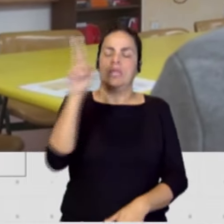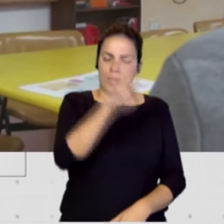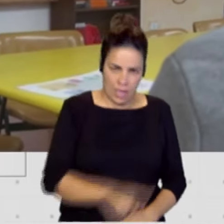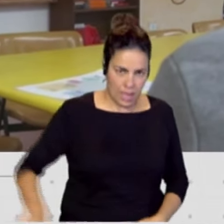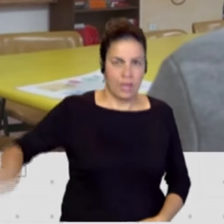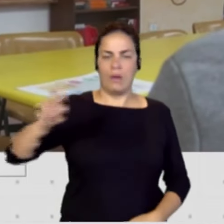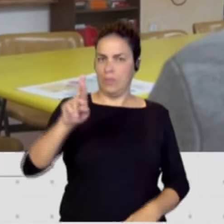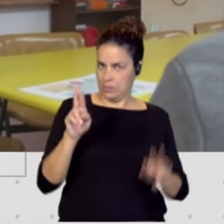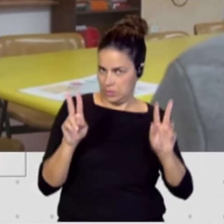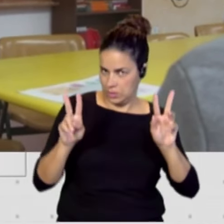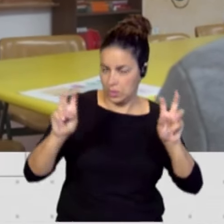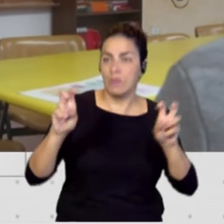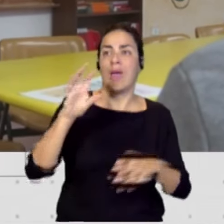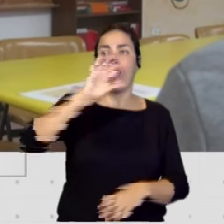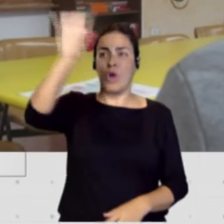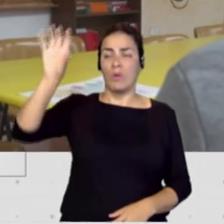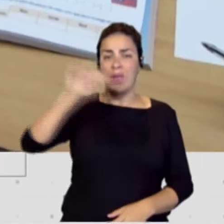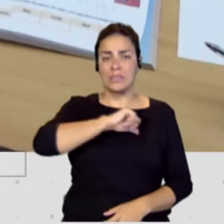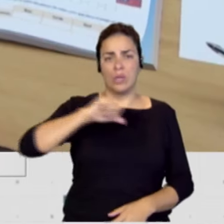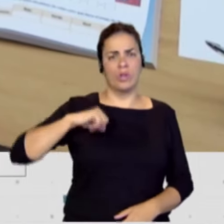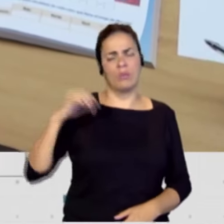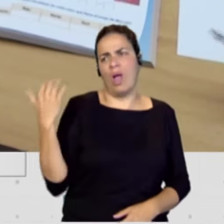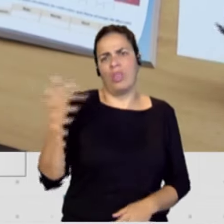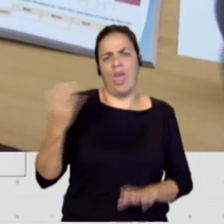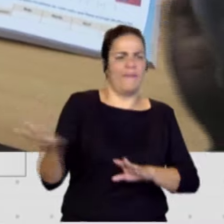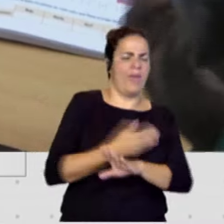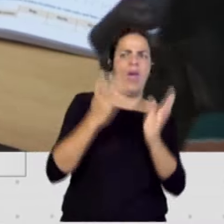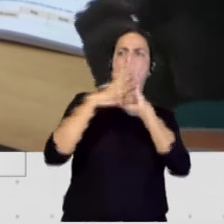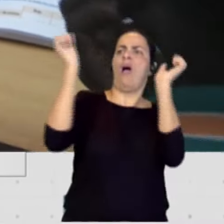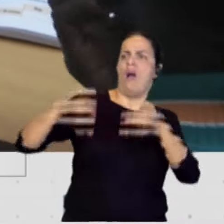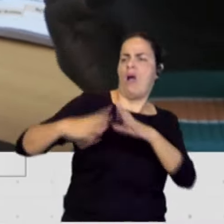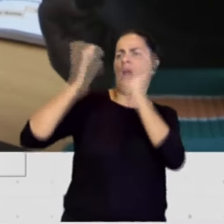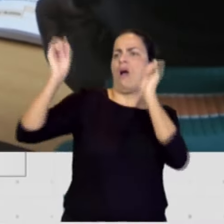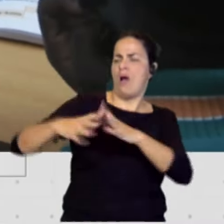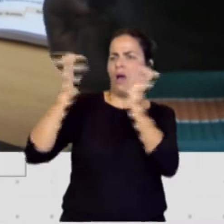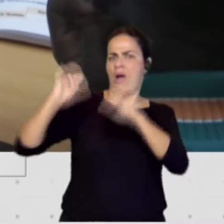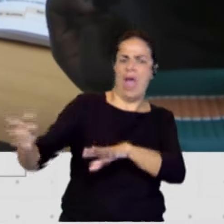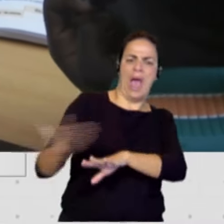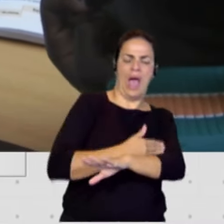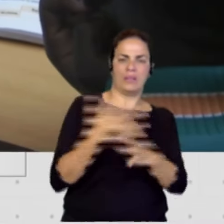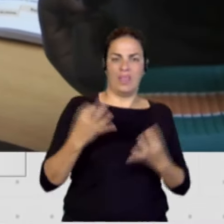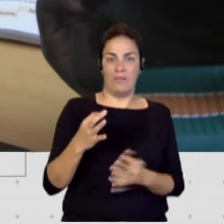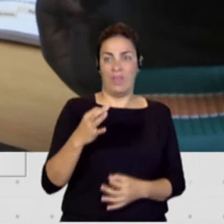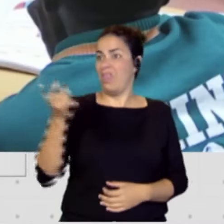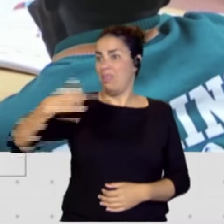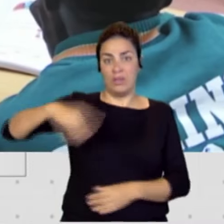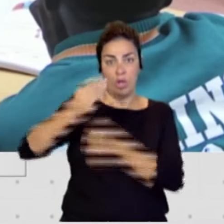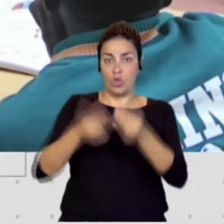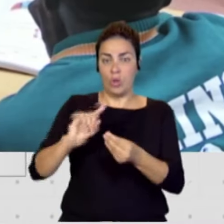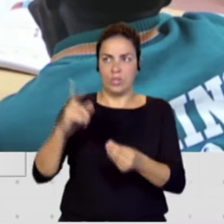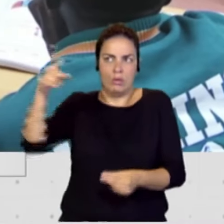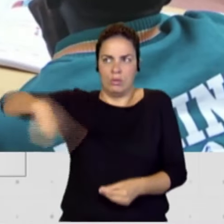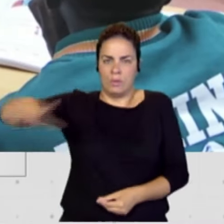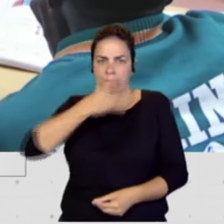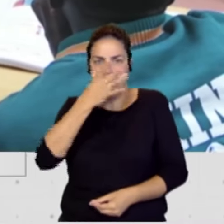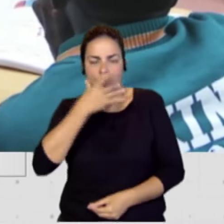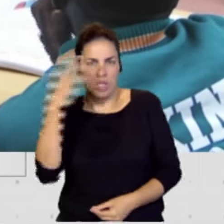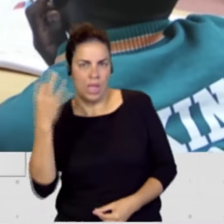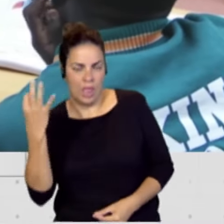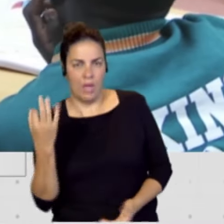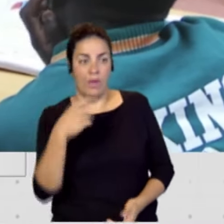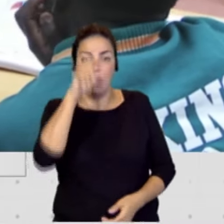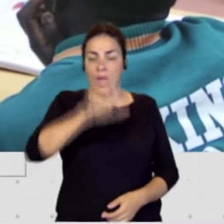comunidades autónomas tenían que haberse puesto de acuerdo y les tendría que dar vergüenza no haberlo hecho Fernando clavijo ha hecho lo que ha